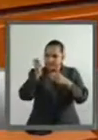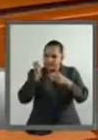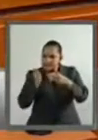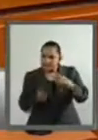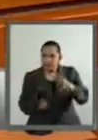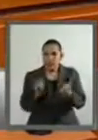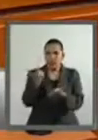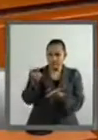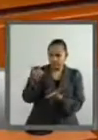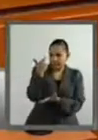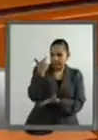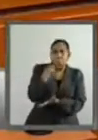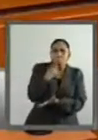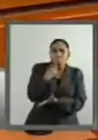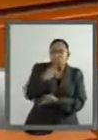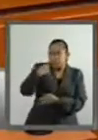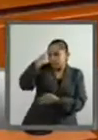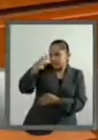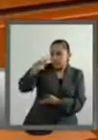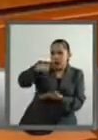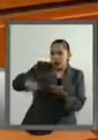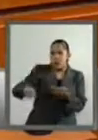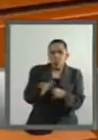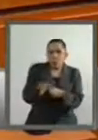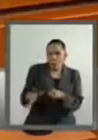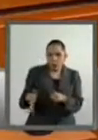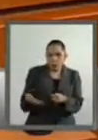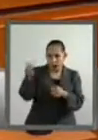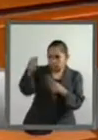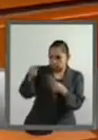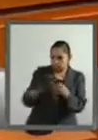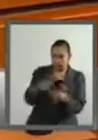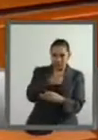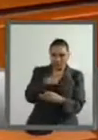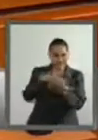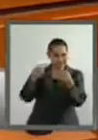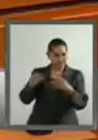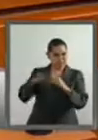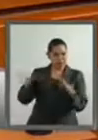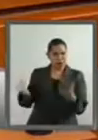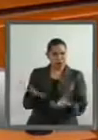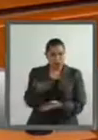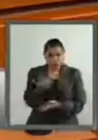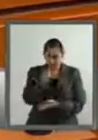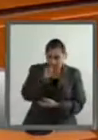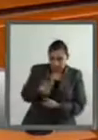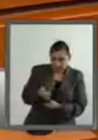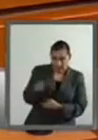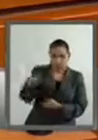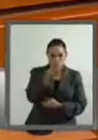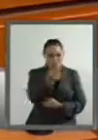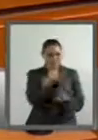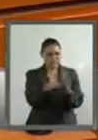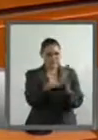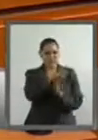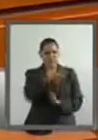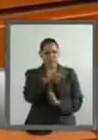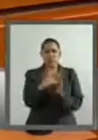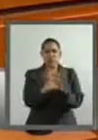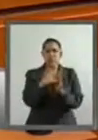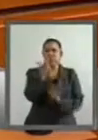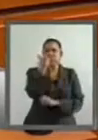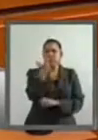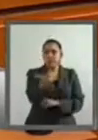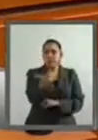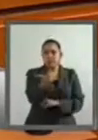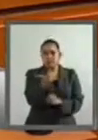adquirió con este dinero. De otra manera, tenemos 9.500 millones de pesos que literalmente no sabemos en qué se